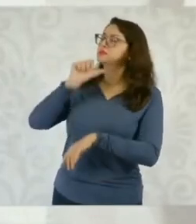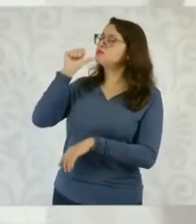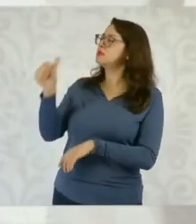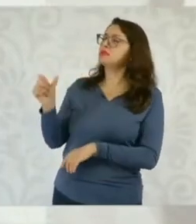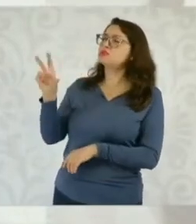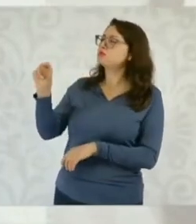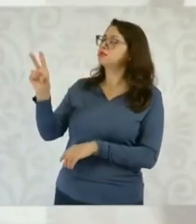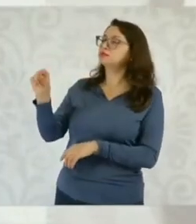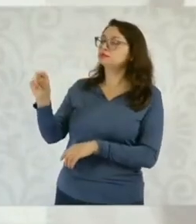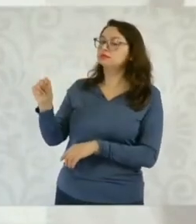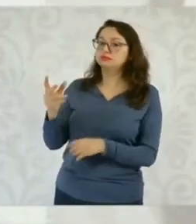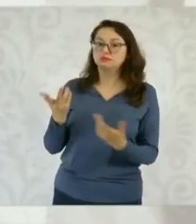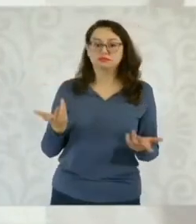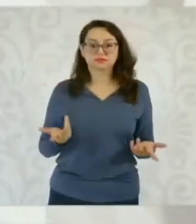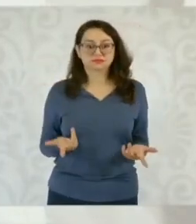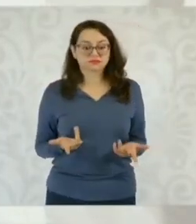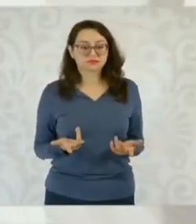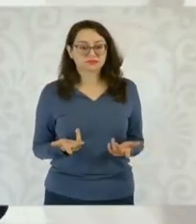Federación.